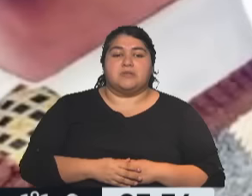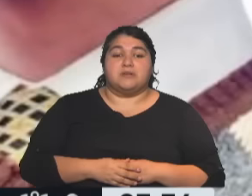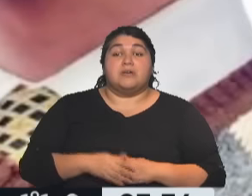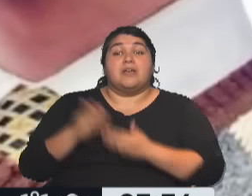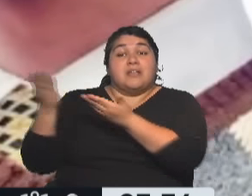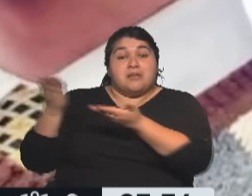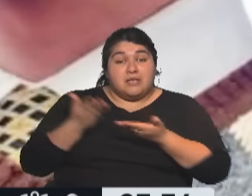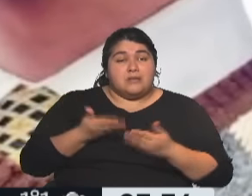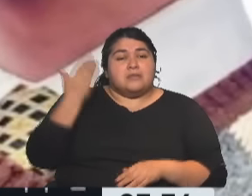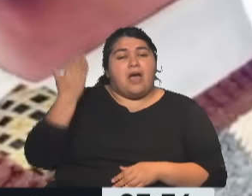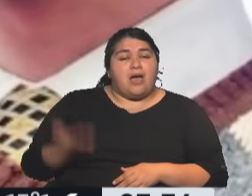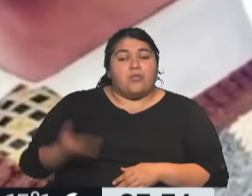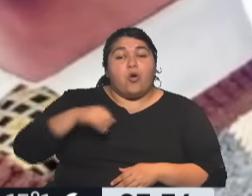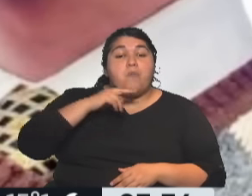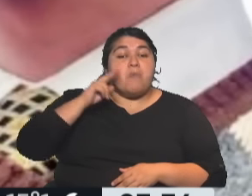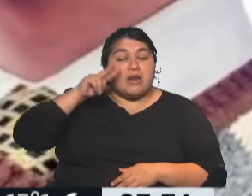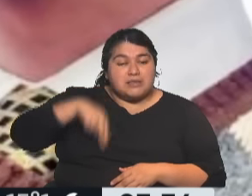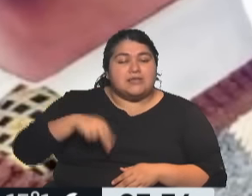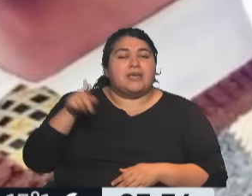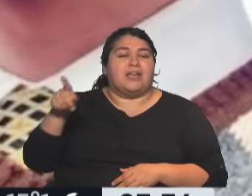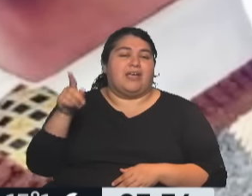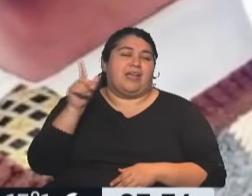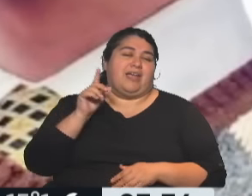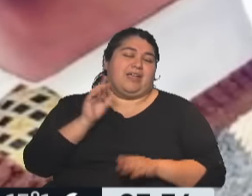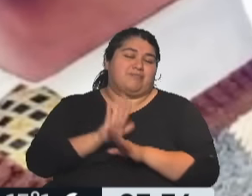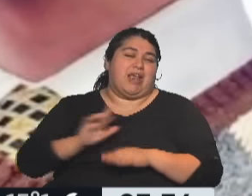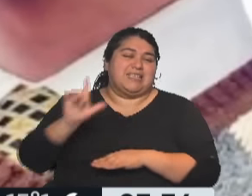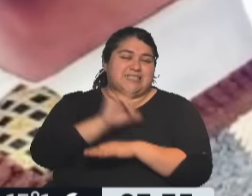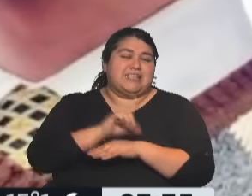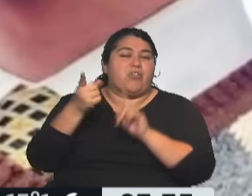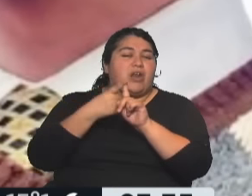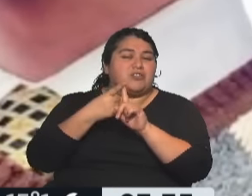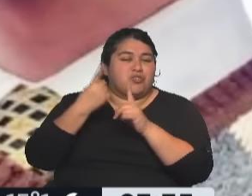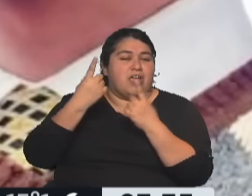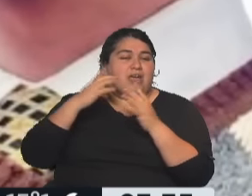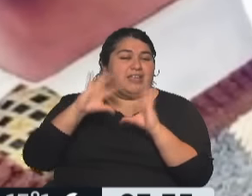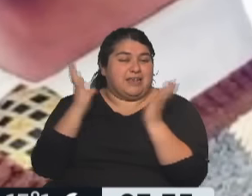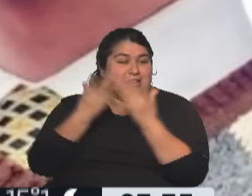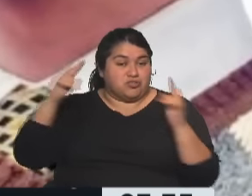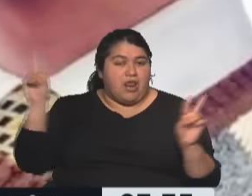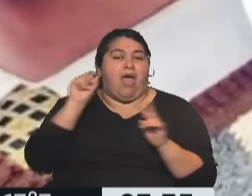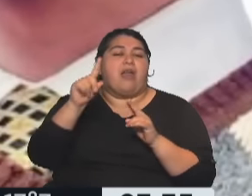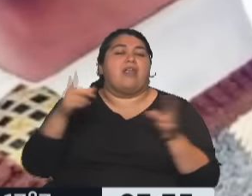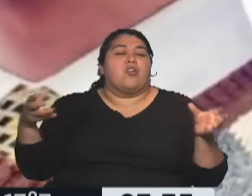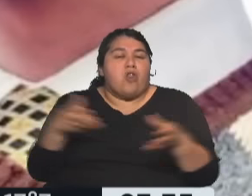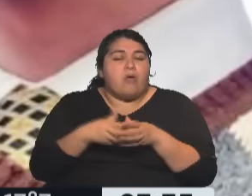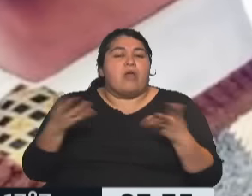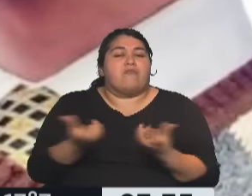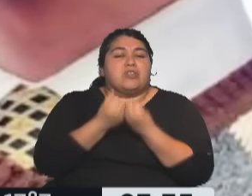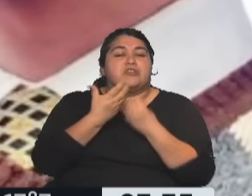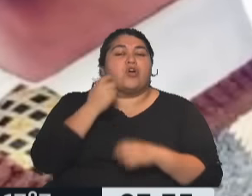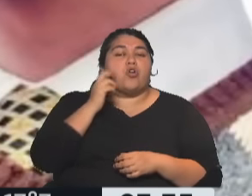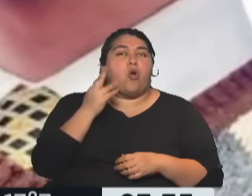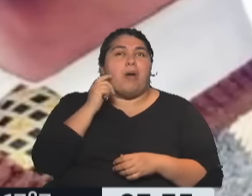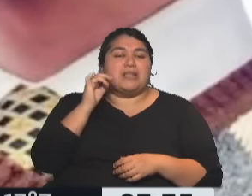Nuestro invitado de hoy es Martín Rodríguez Osés. Él es licenciado en Relaciones Internacionales, miembro de la Fundación Globalizar, colaborador de Equilibrium